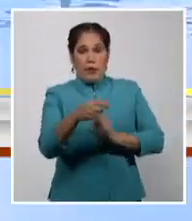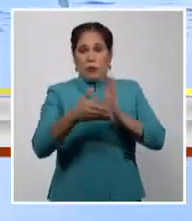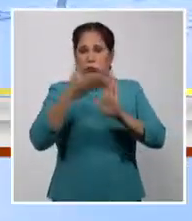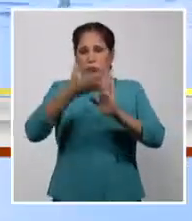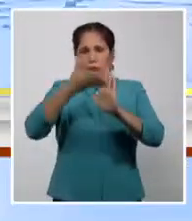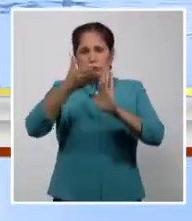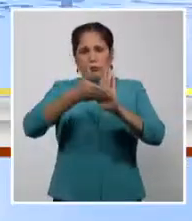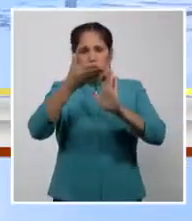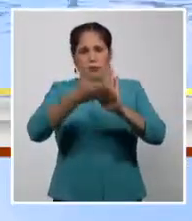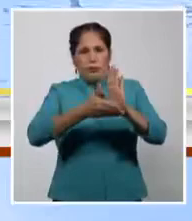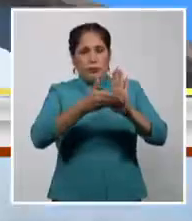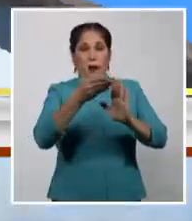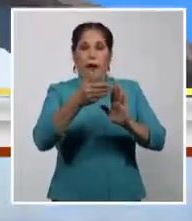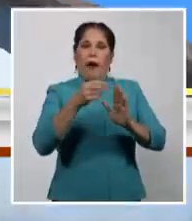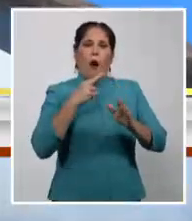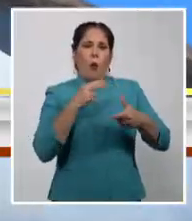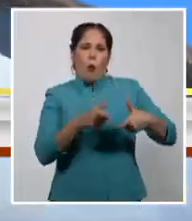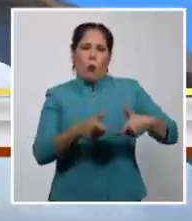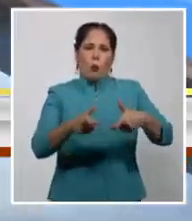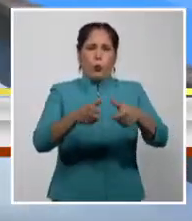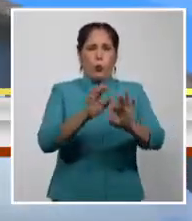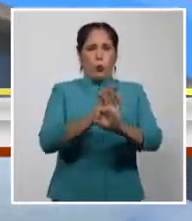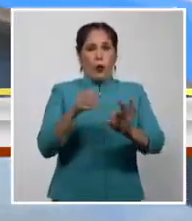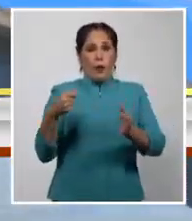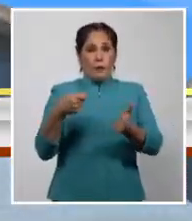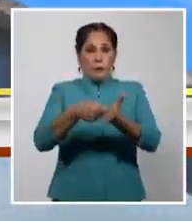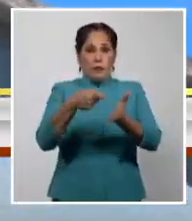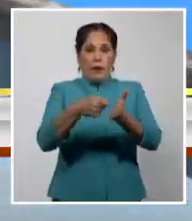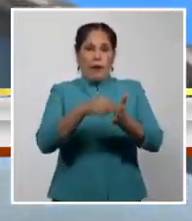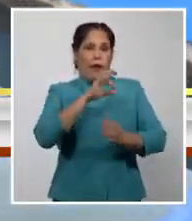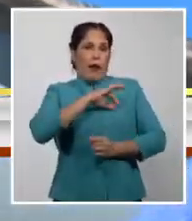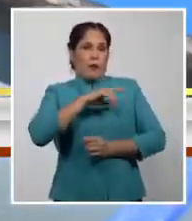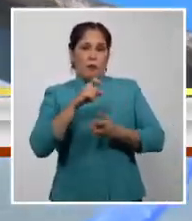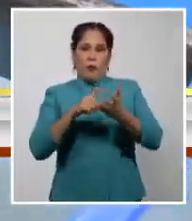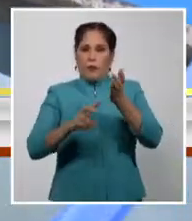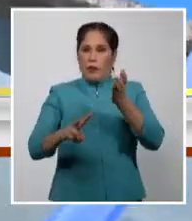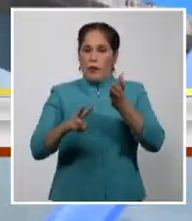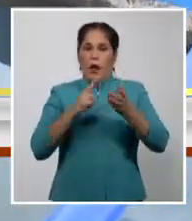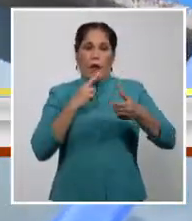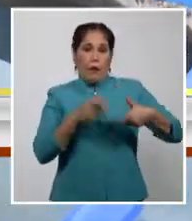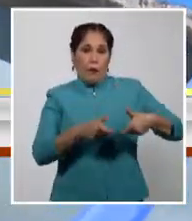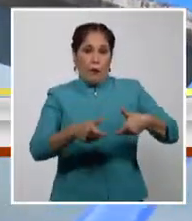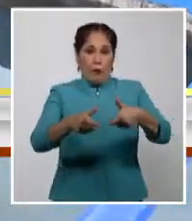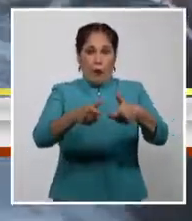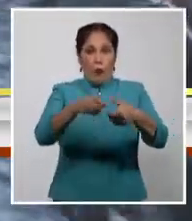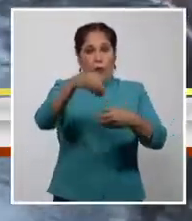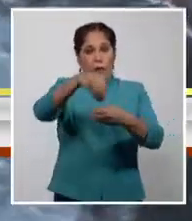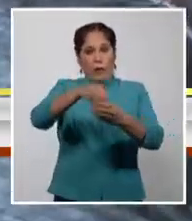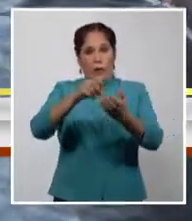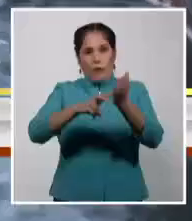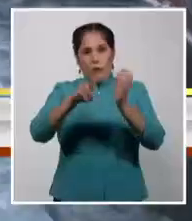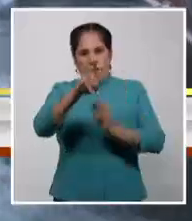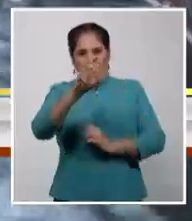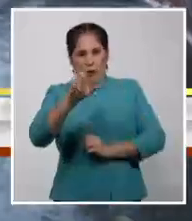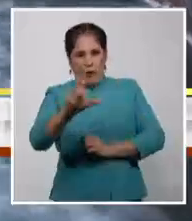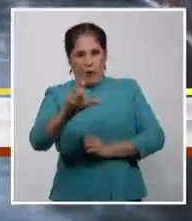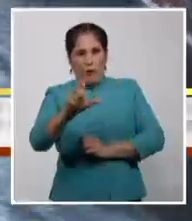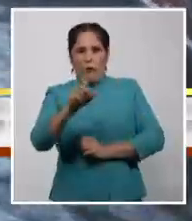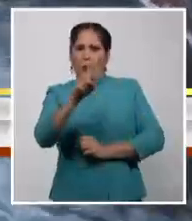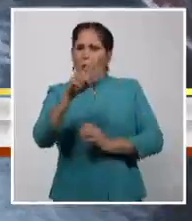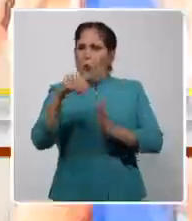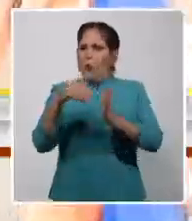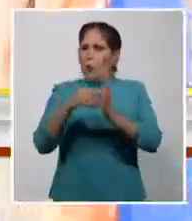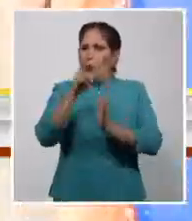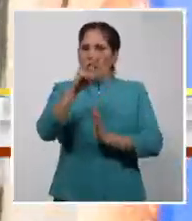ejecutada por la ODE de Agua y Saneamiento y financiada por la Delegación Provincial de Recursos Hidráulicos en el territorio, con un costo de 1,3